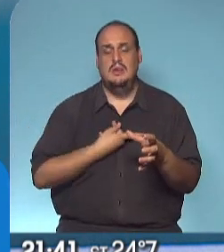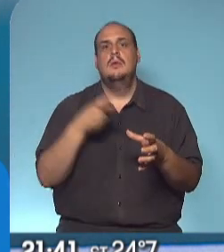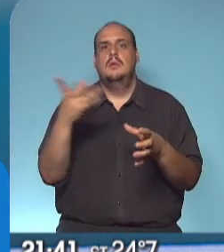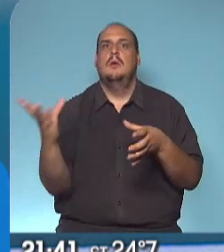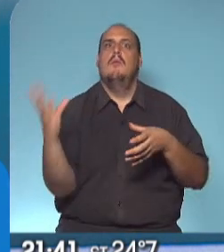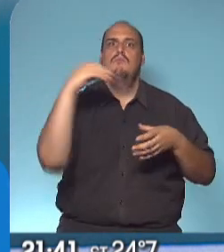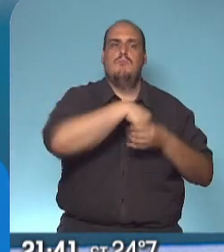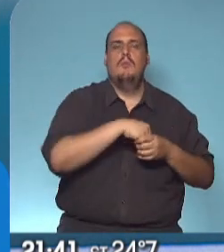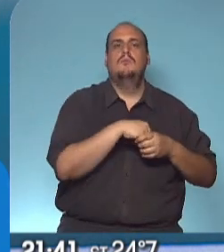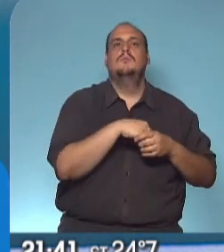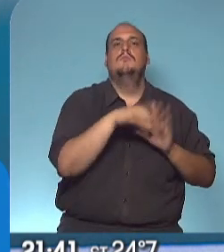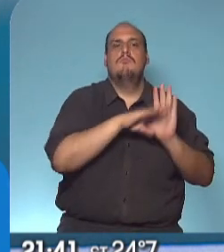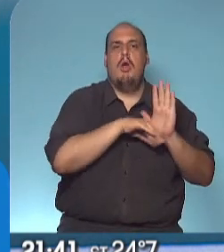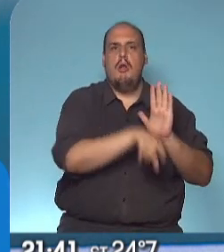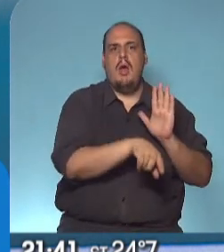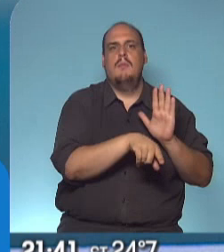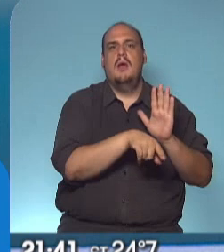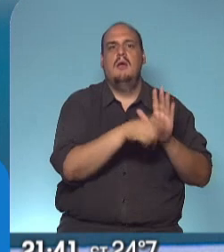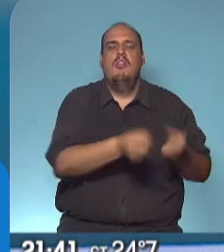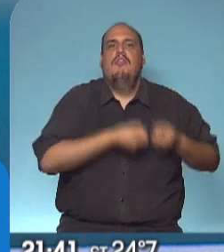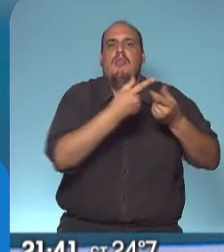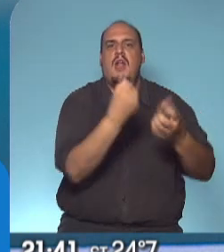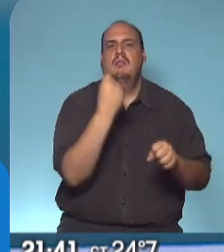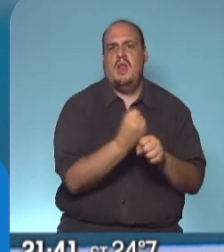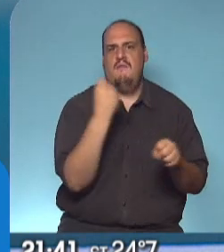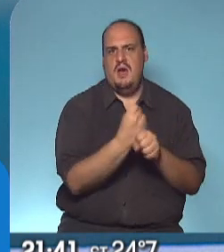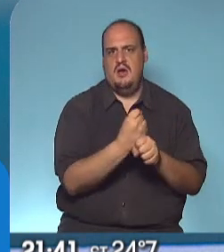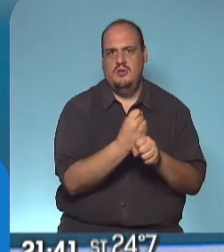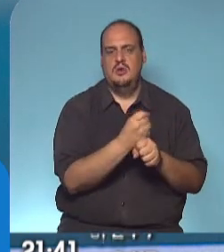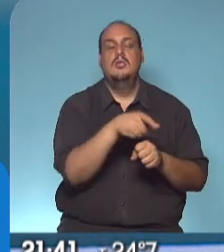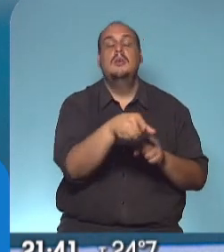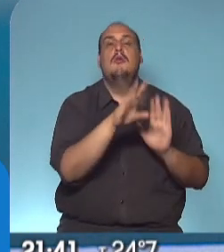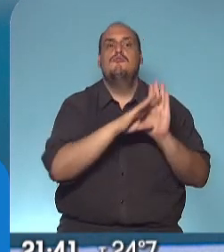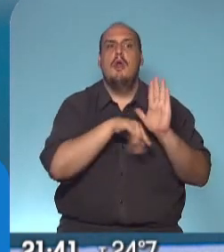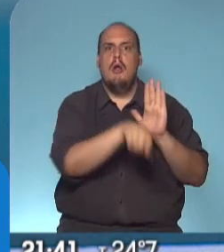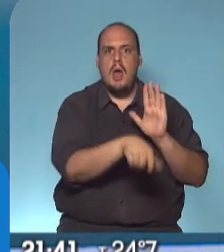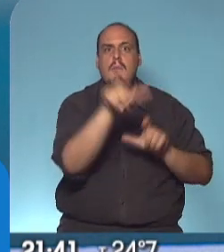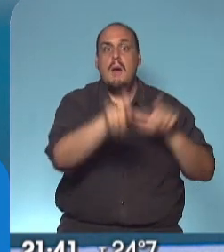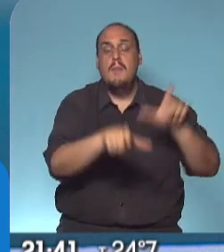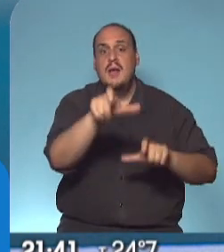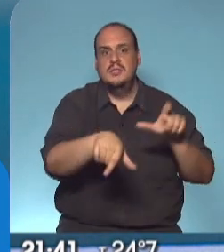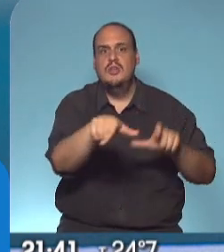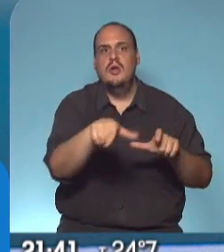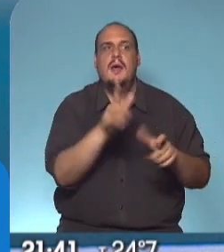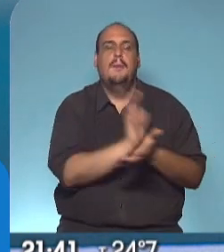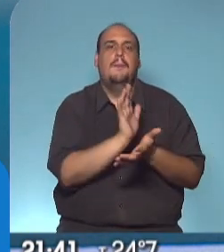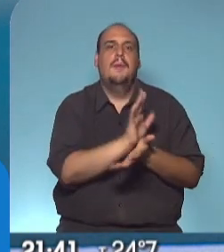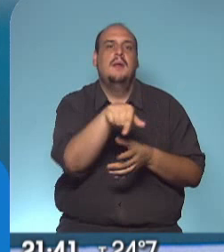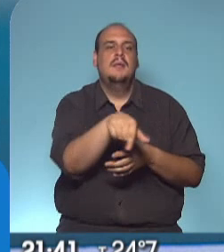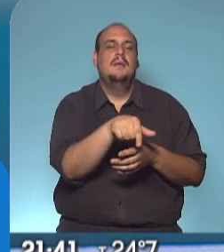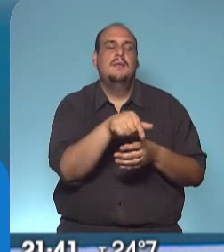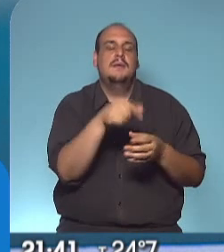al programa Potenciar Trabajo. Es un programa que permite que se pueda hacer la terminalidad